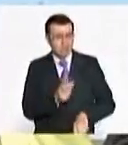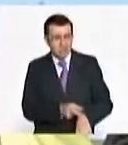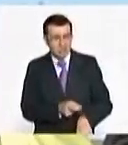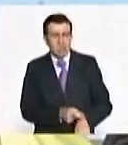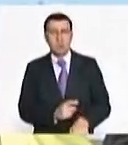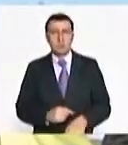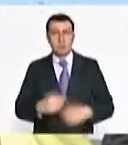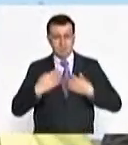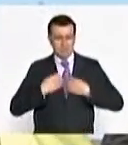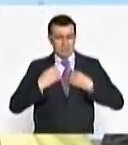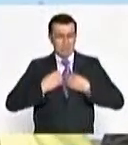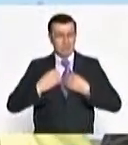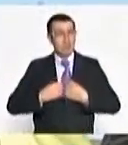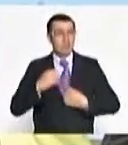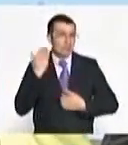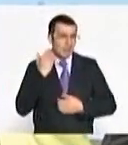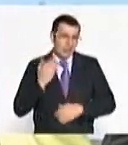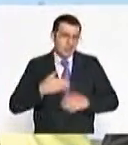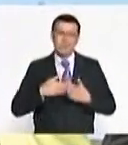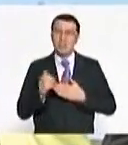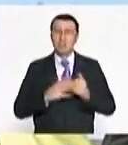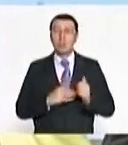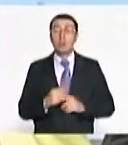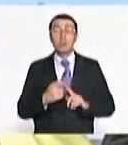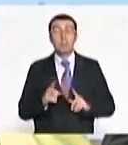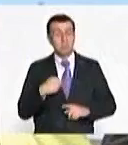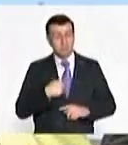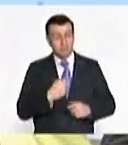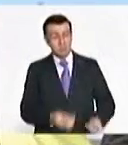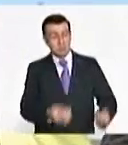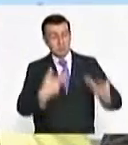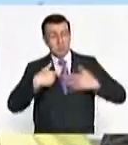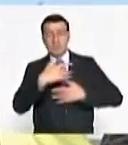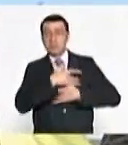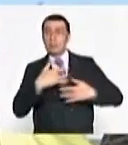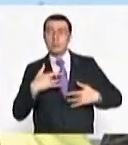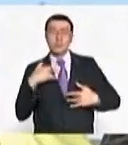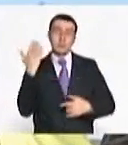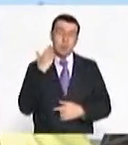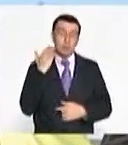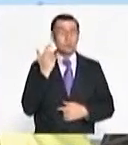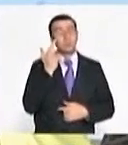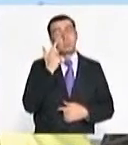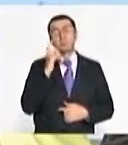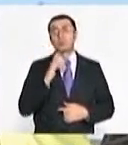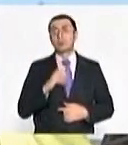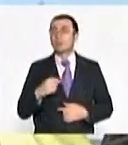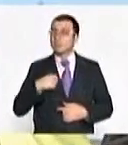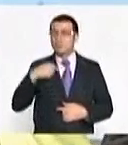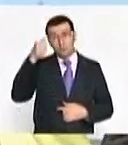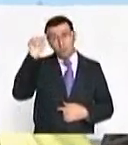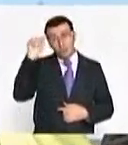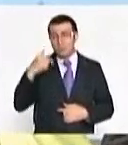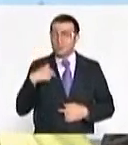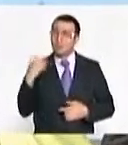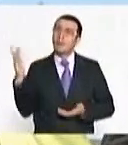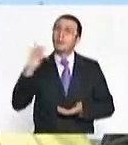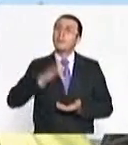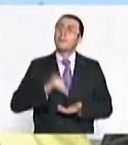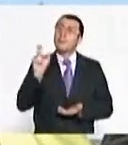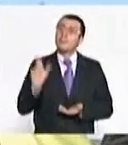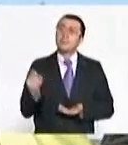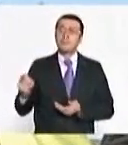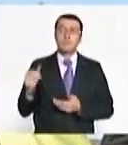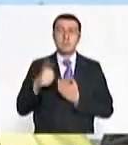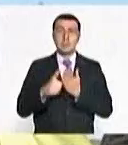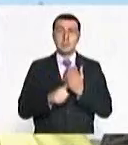qué carajo. Pero que a uno lo tomen con la salud. Yo recuerdo un día que tuve que traer a este programa, porque fui a